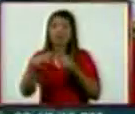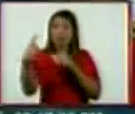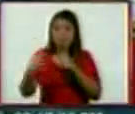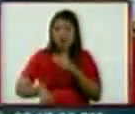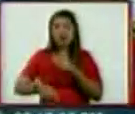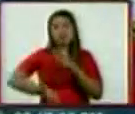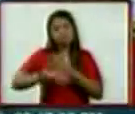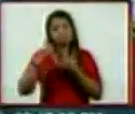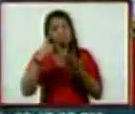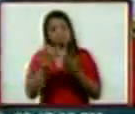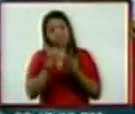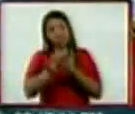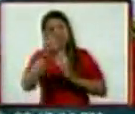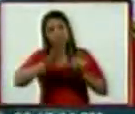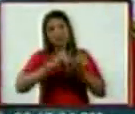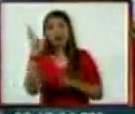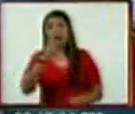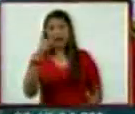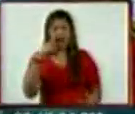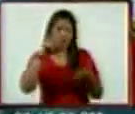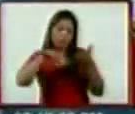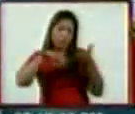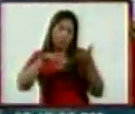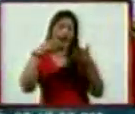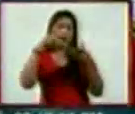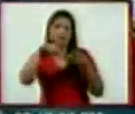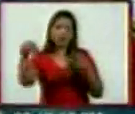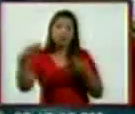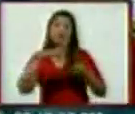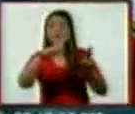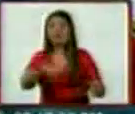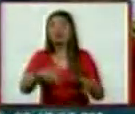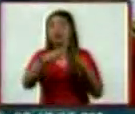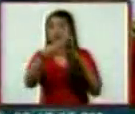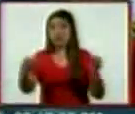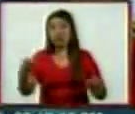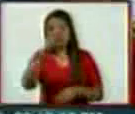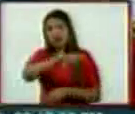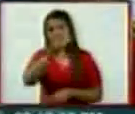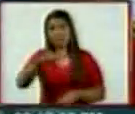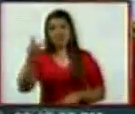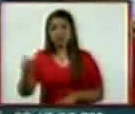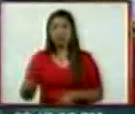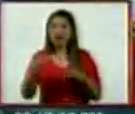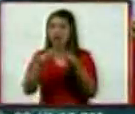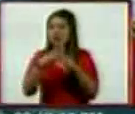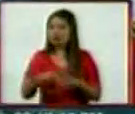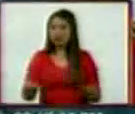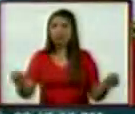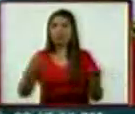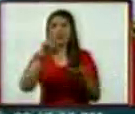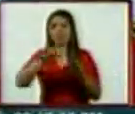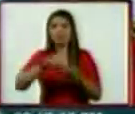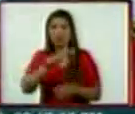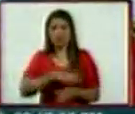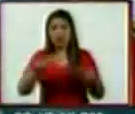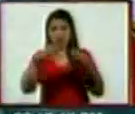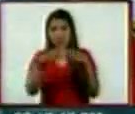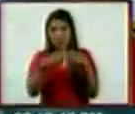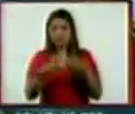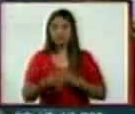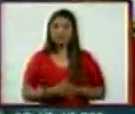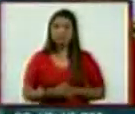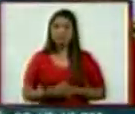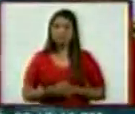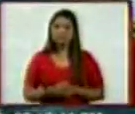seguirán estudiando en Caracas y se le vendrán dando respuesta a todos los que integran este sector. En la